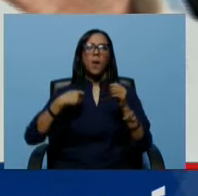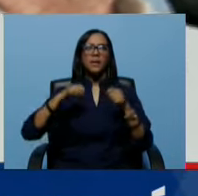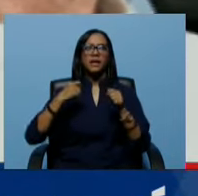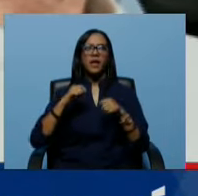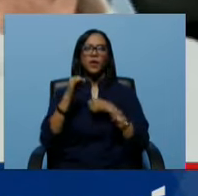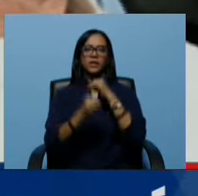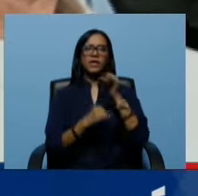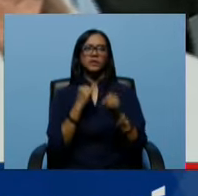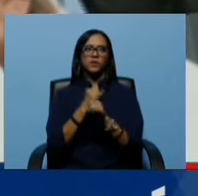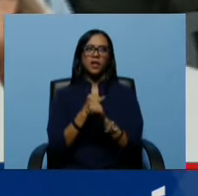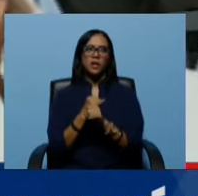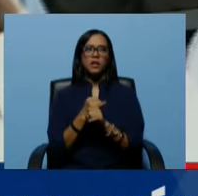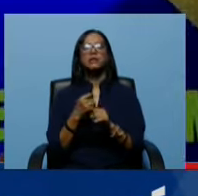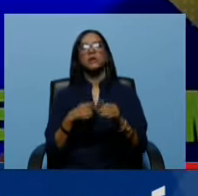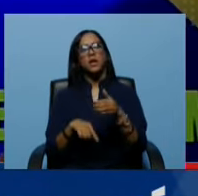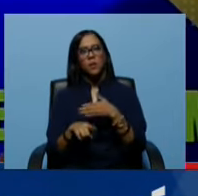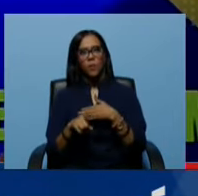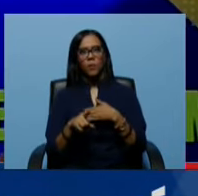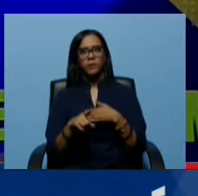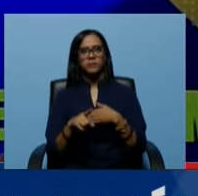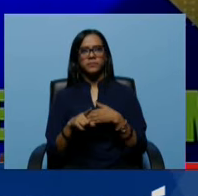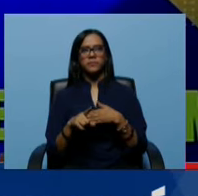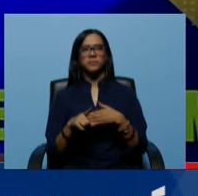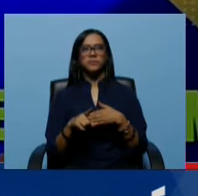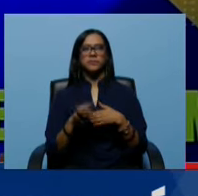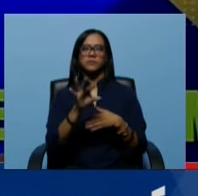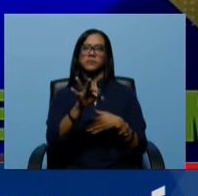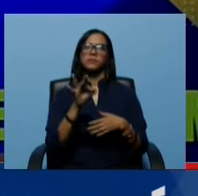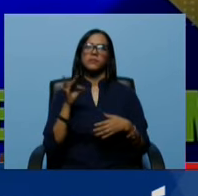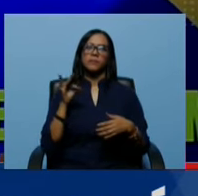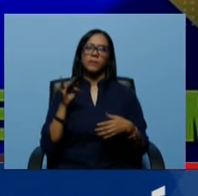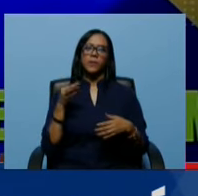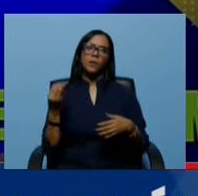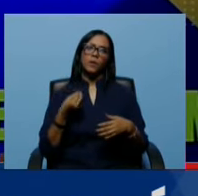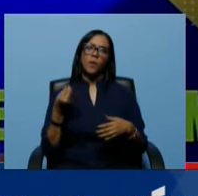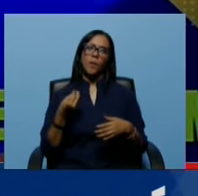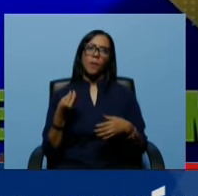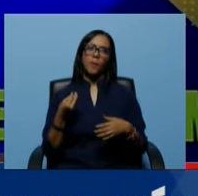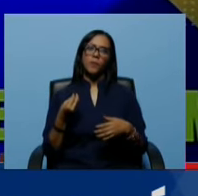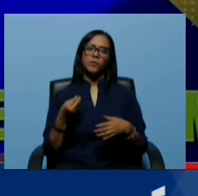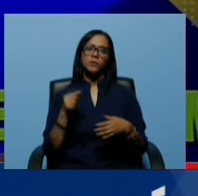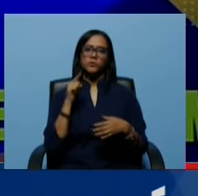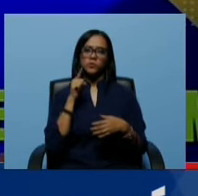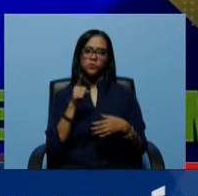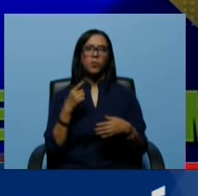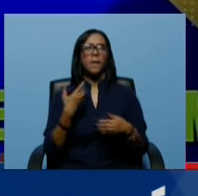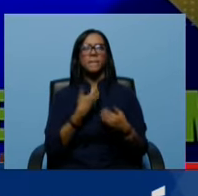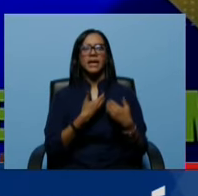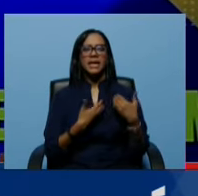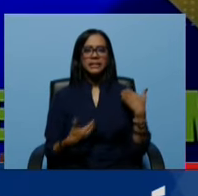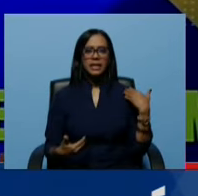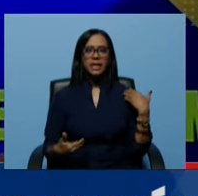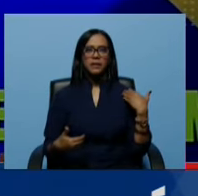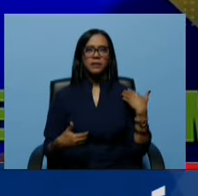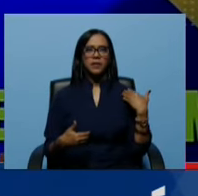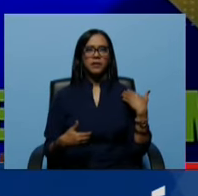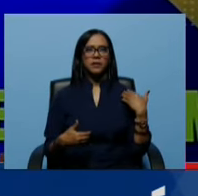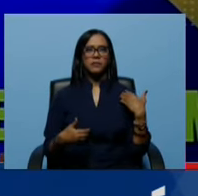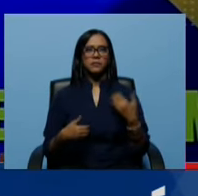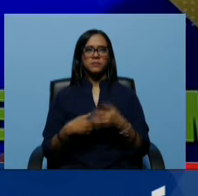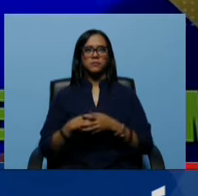internacionales, y procedo a designar como su presidenta a